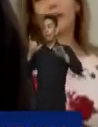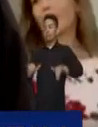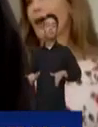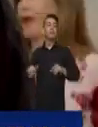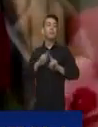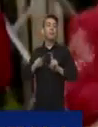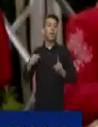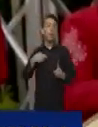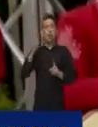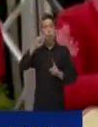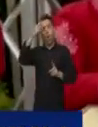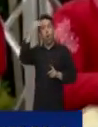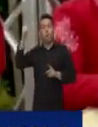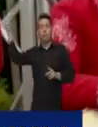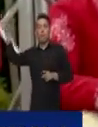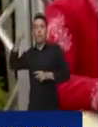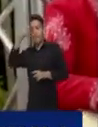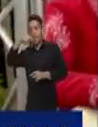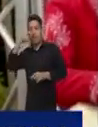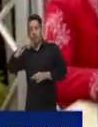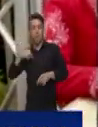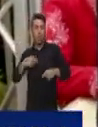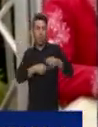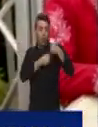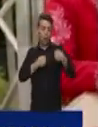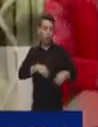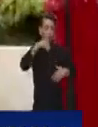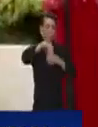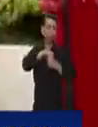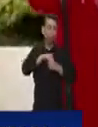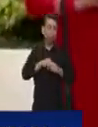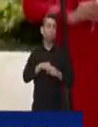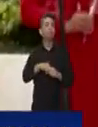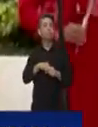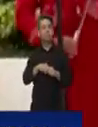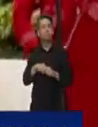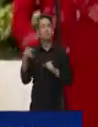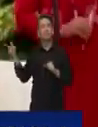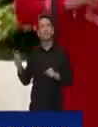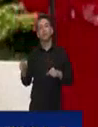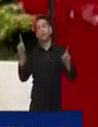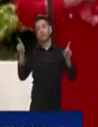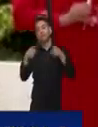también se va en el corazón. El grupo de mariachis femenil Innovación